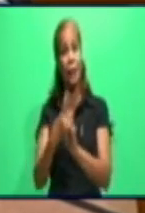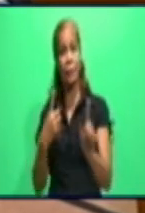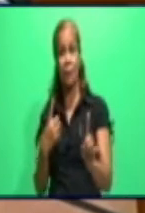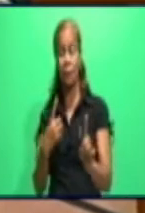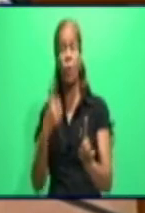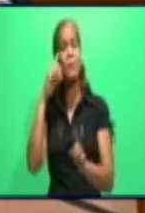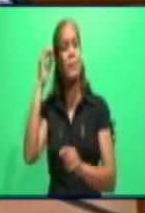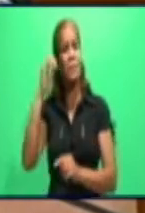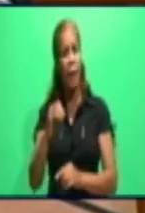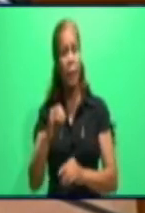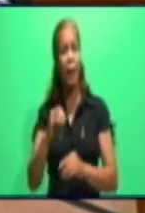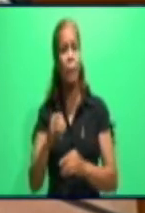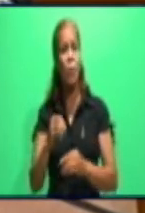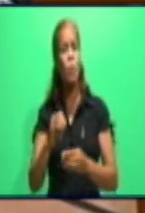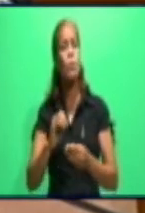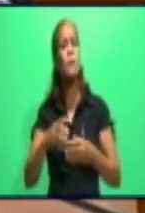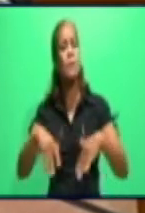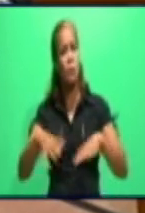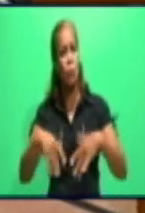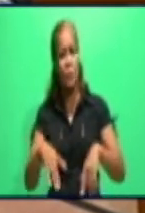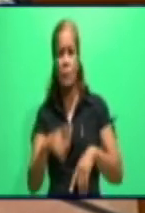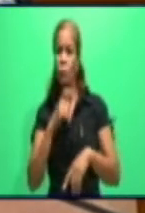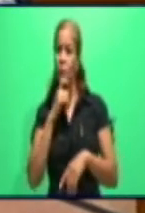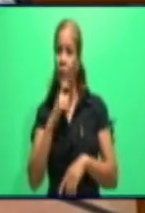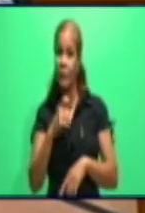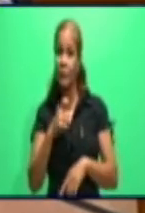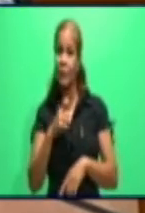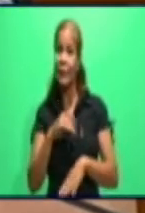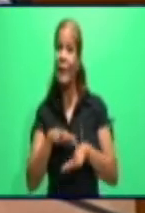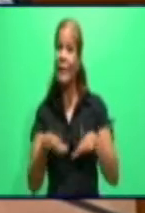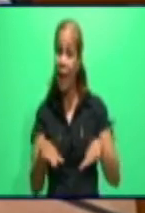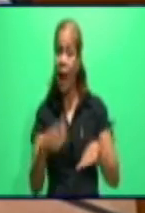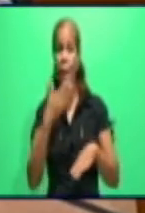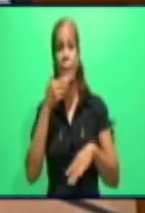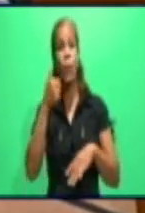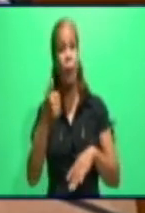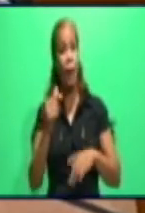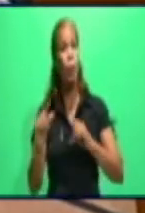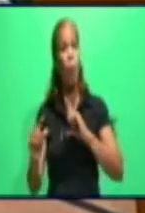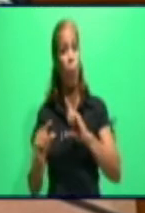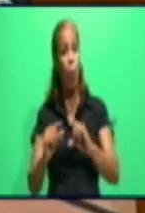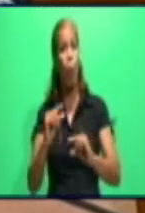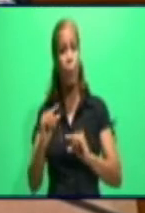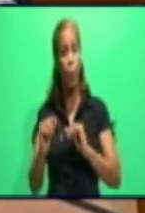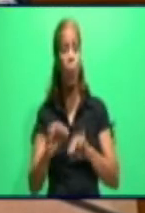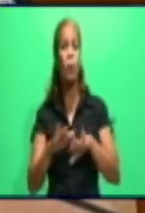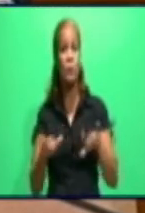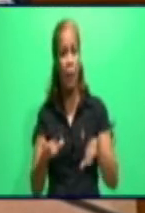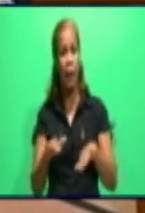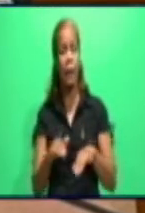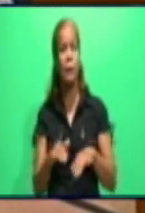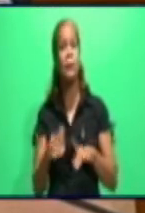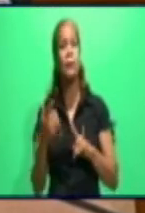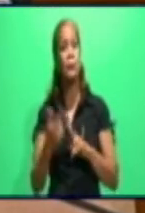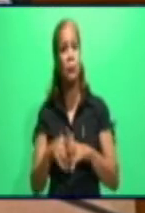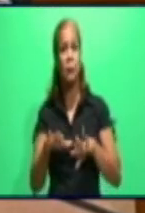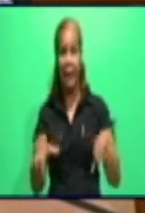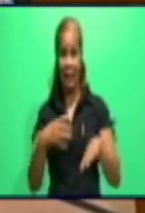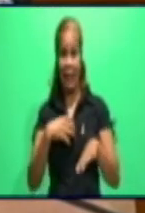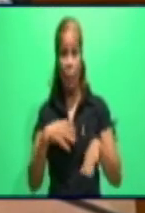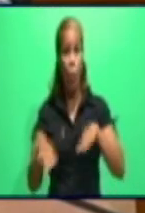las condiciones que bueno no es el caso ya las condicionan los centros se han ido mejorando paulatinamente y por lo menos tenemos condiciones